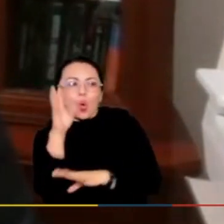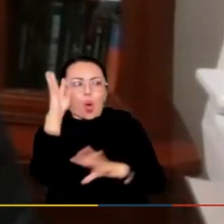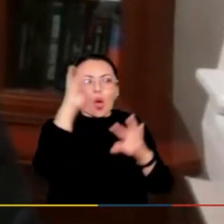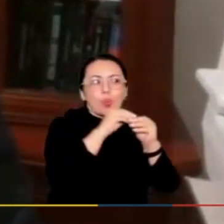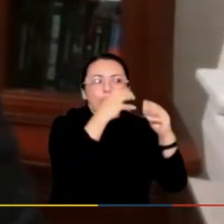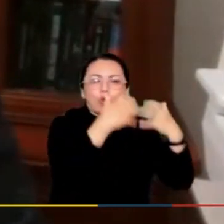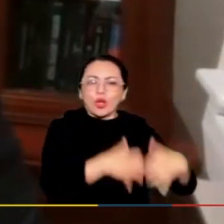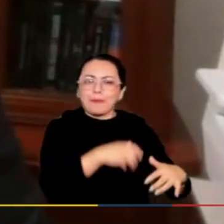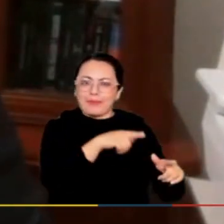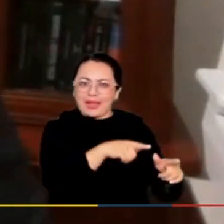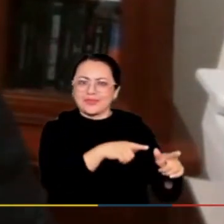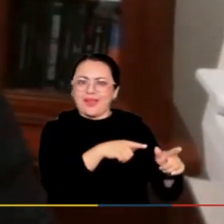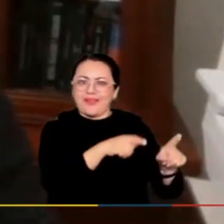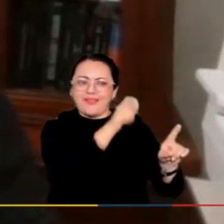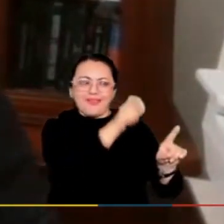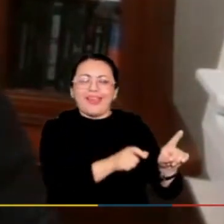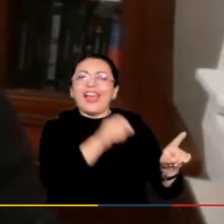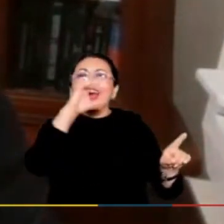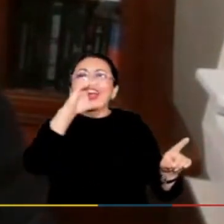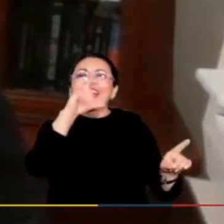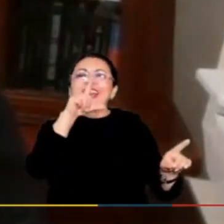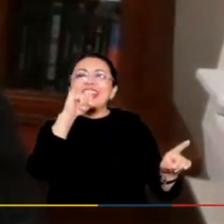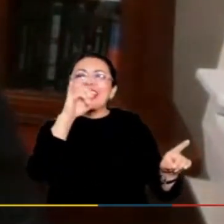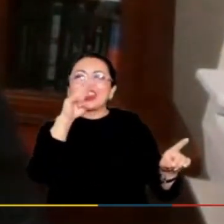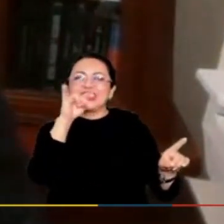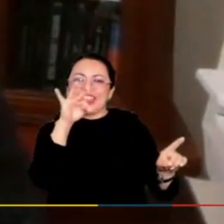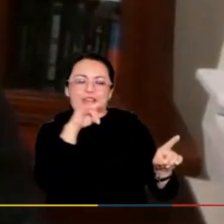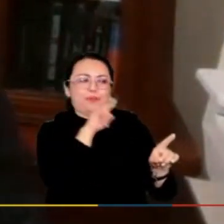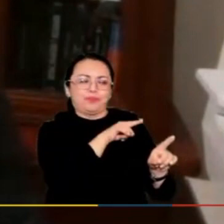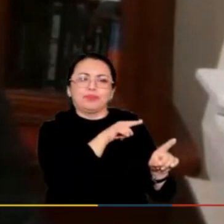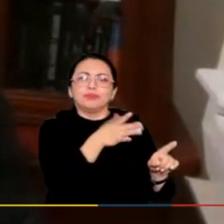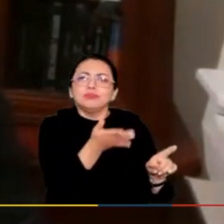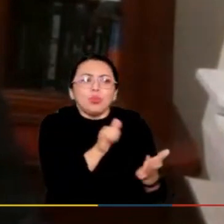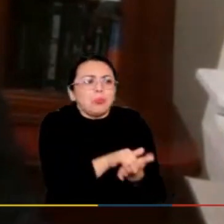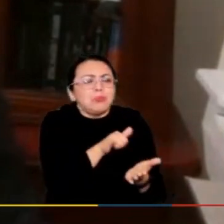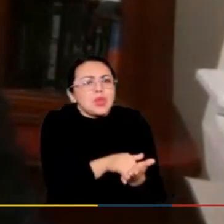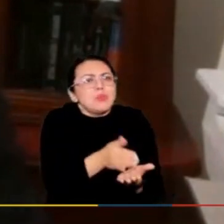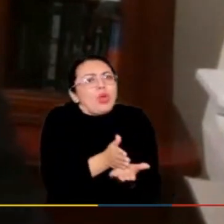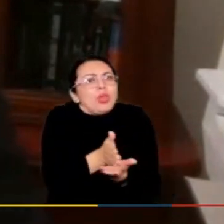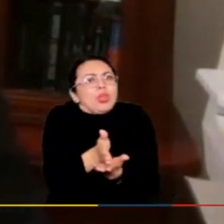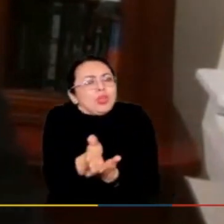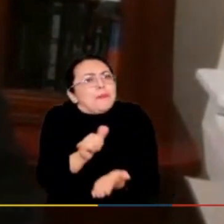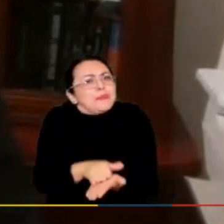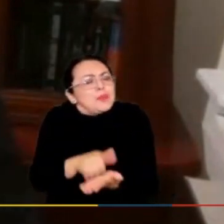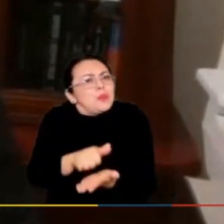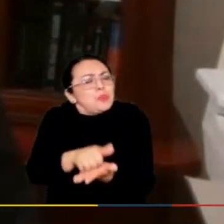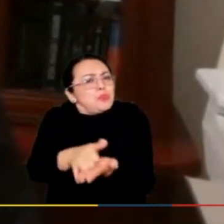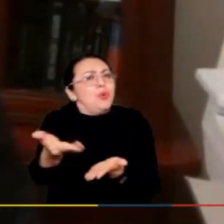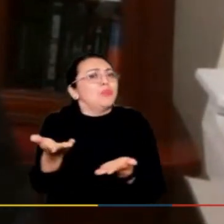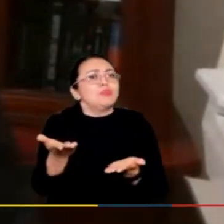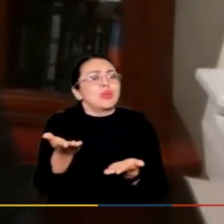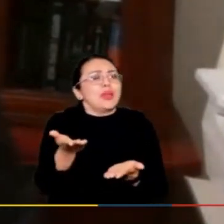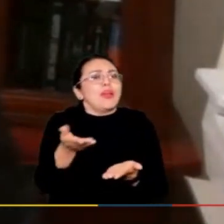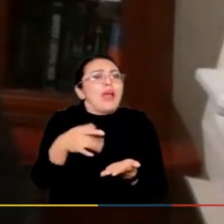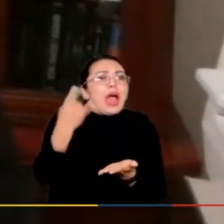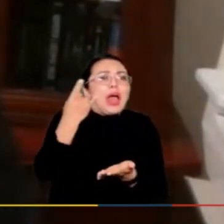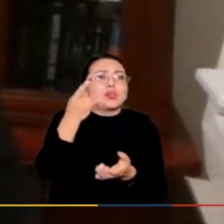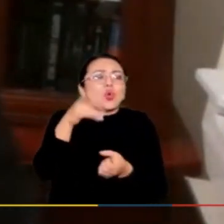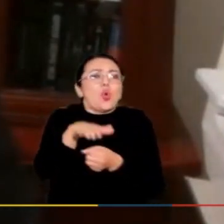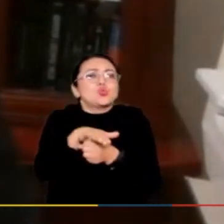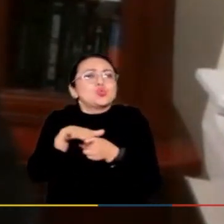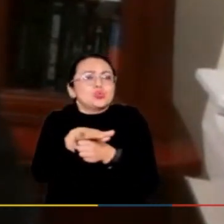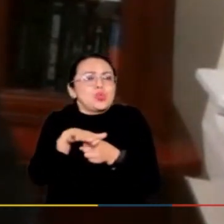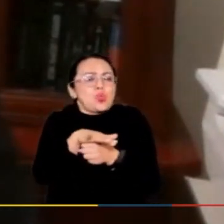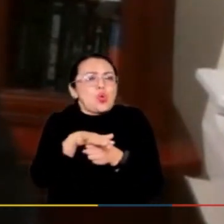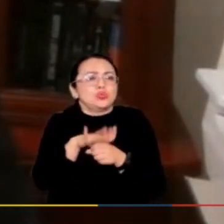sino que es algo que debe ser constante, porque pueden existir circunstancias que